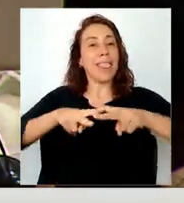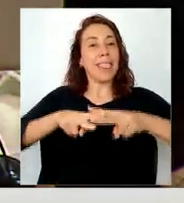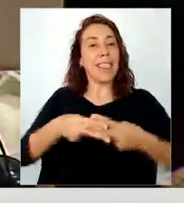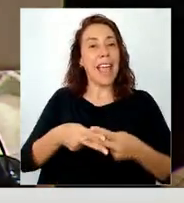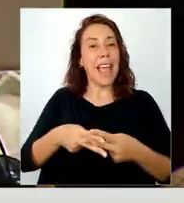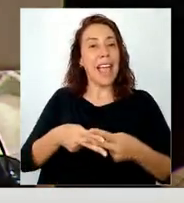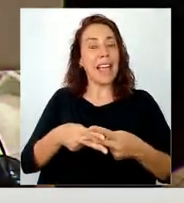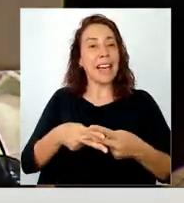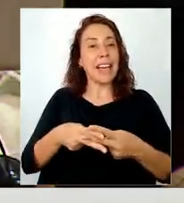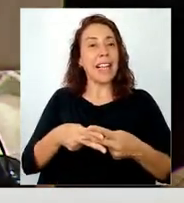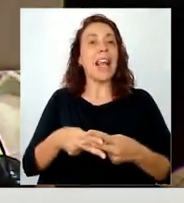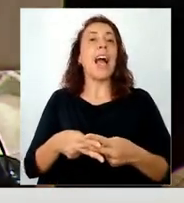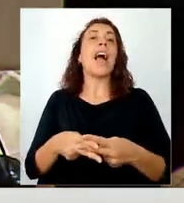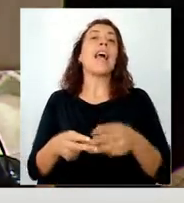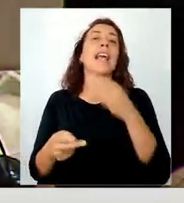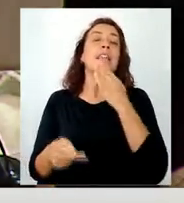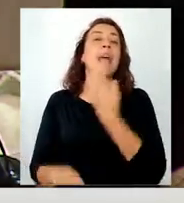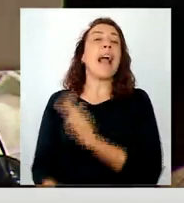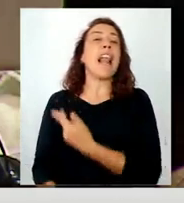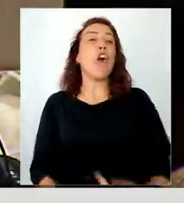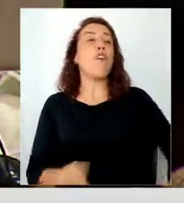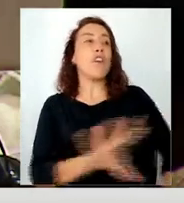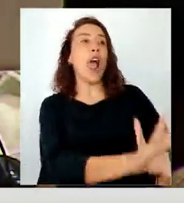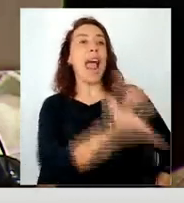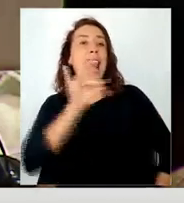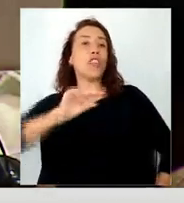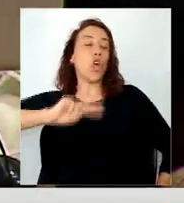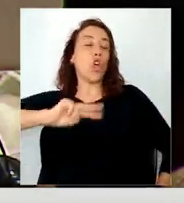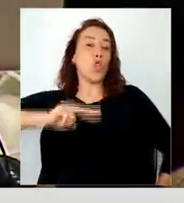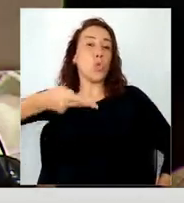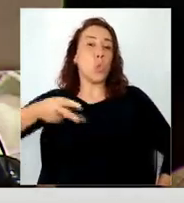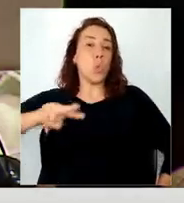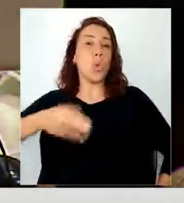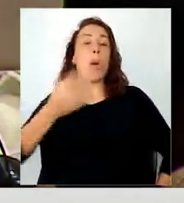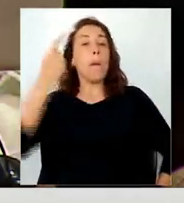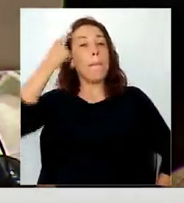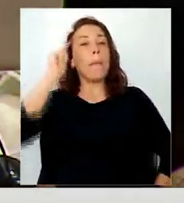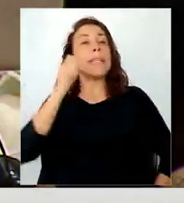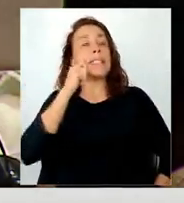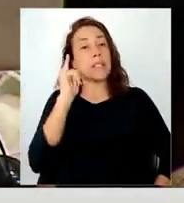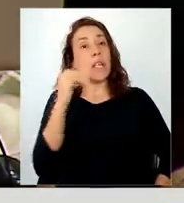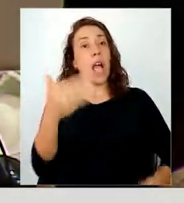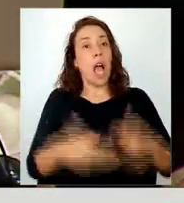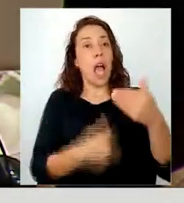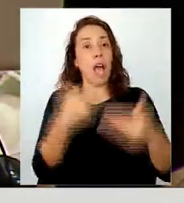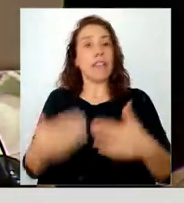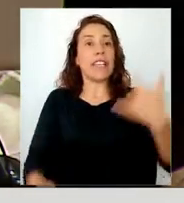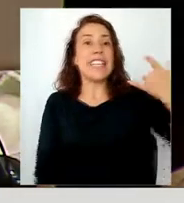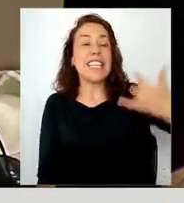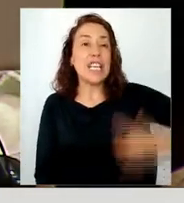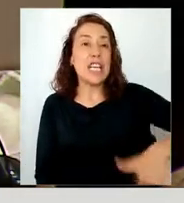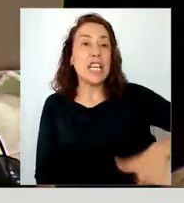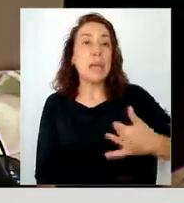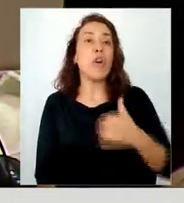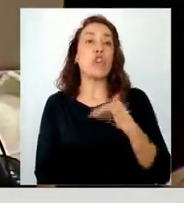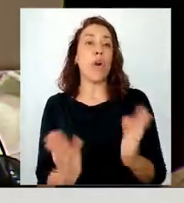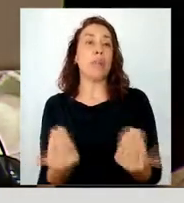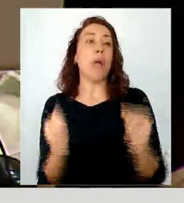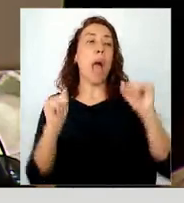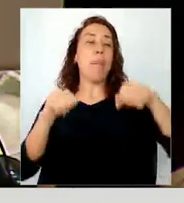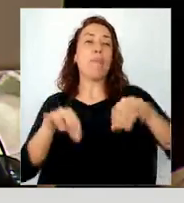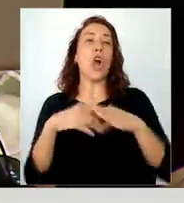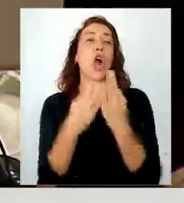el gobierno electo de turno Pero sin lugar a dudas significa un avance importantísimo que espero sea aprobado unánimemente por esta cámara